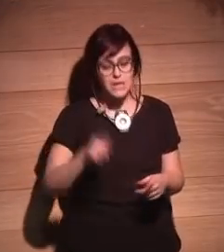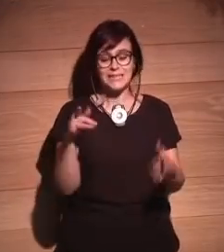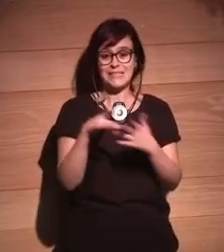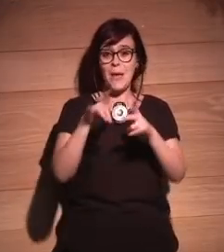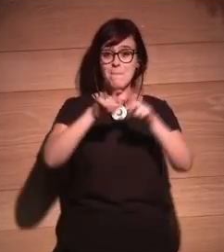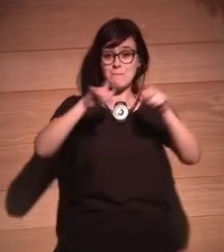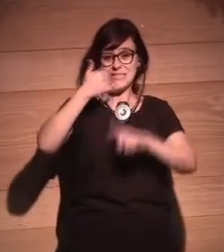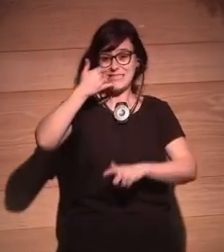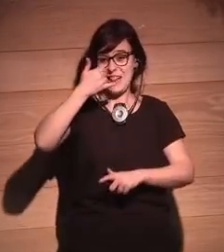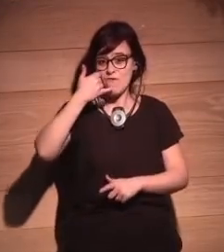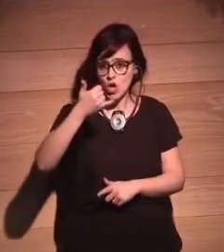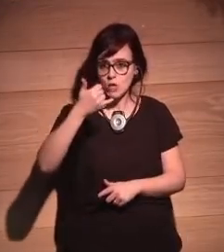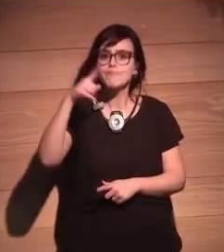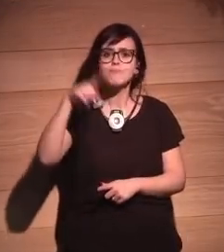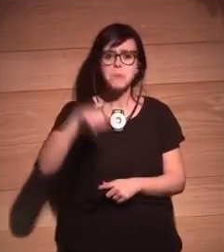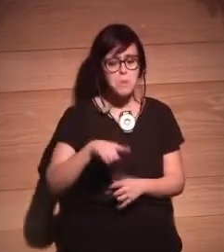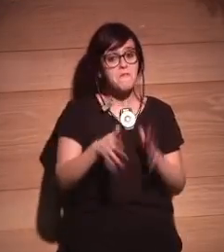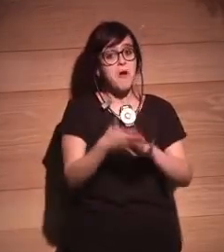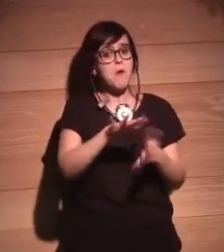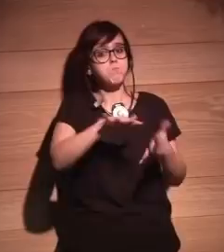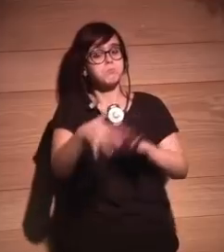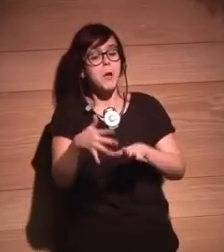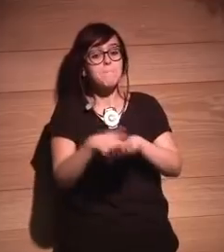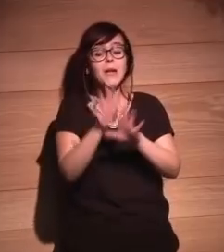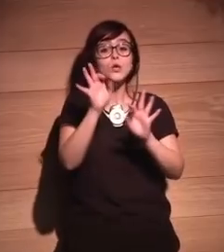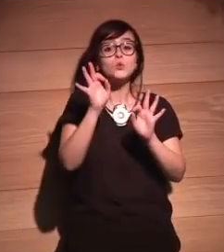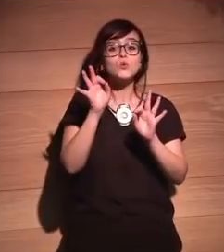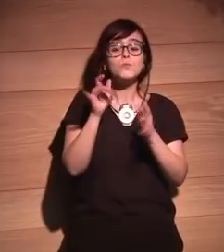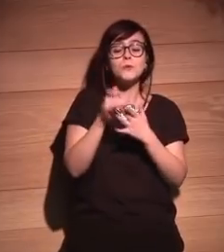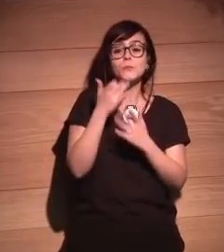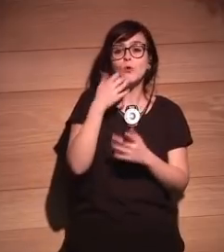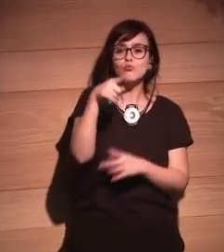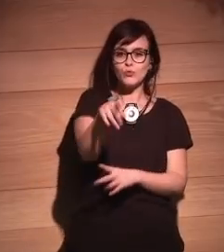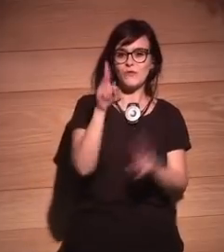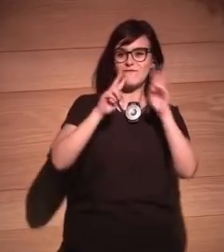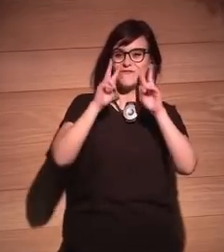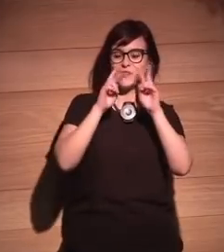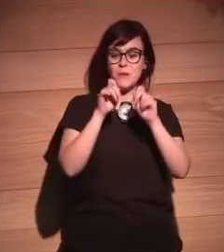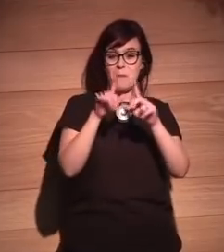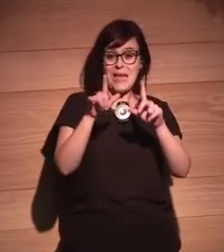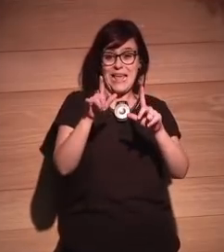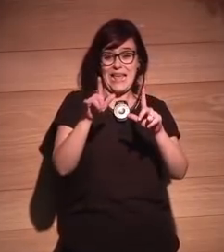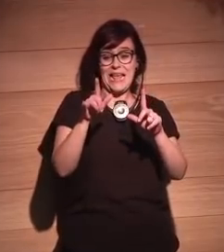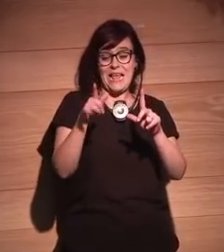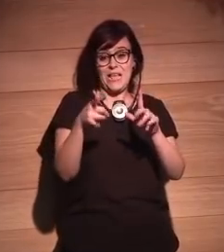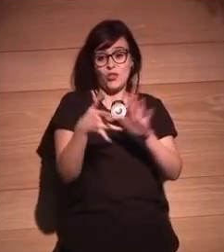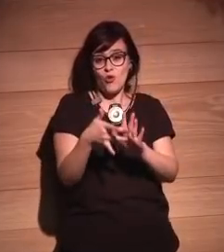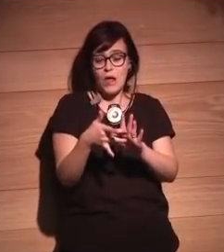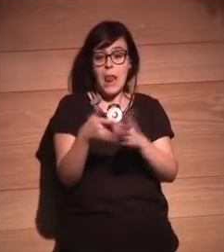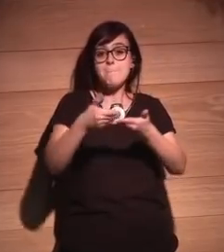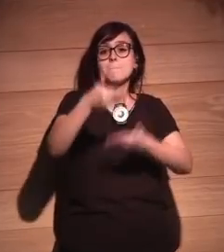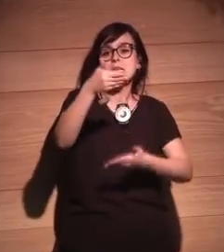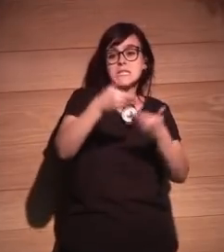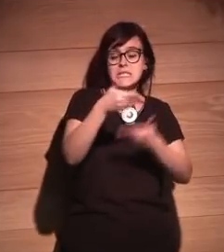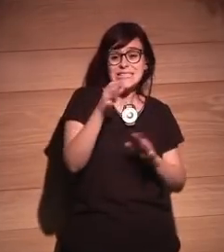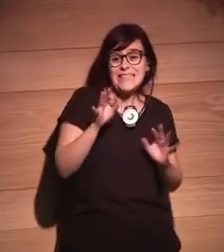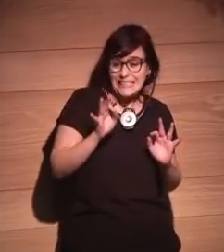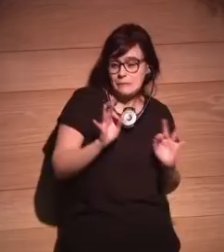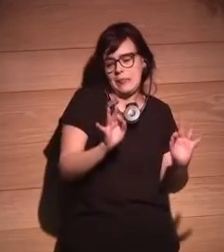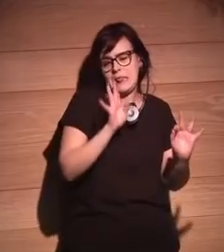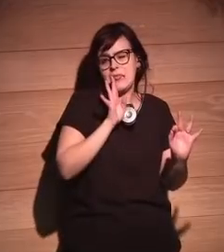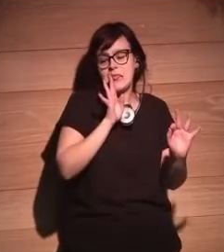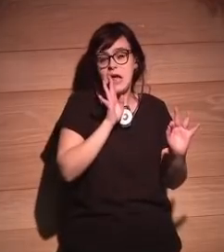compañías telefónicas están también en ello, y en cambio tú cuando visualizas a la mayoría de la prensa,